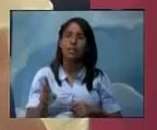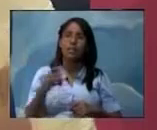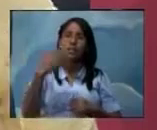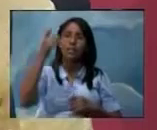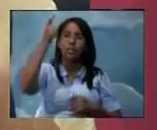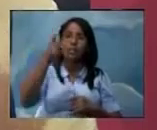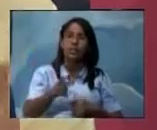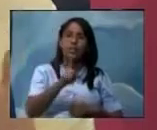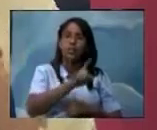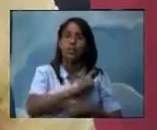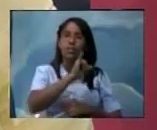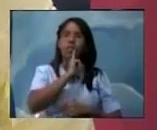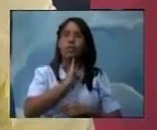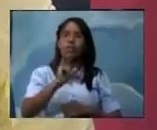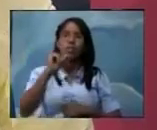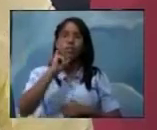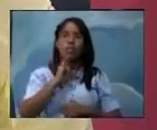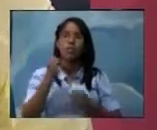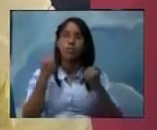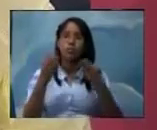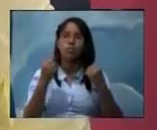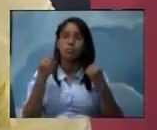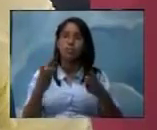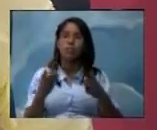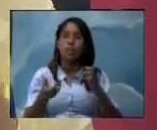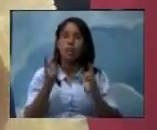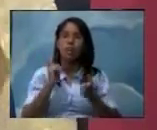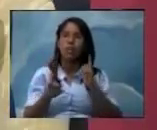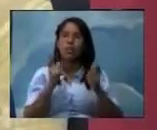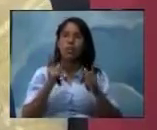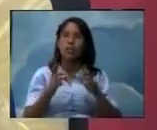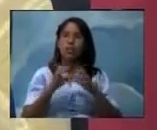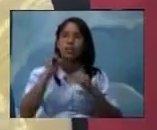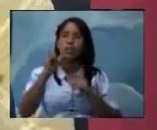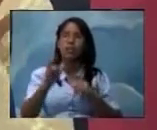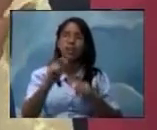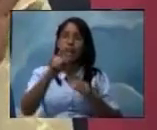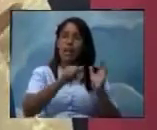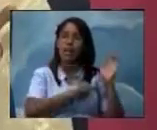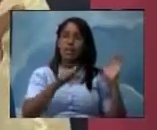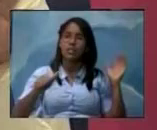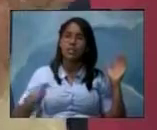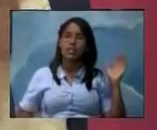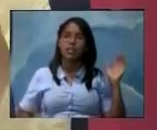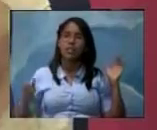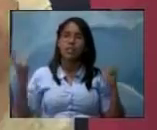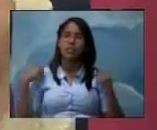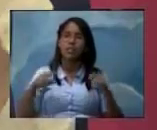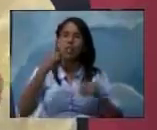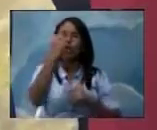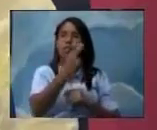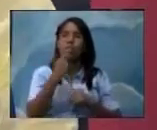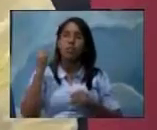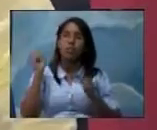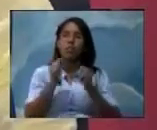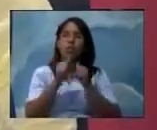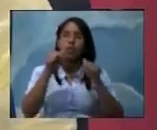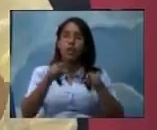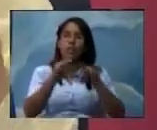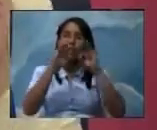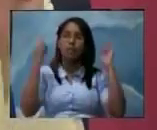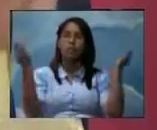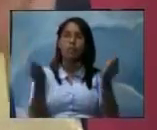venezolanas que somos de familia judía, hay muchas, algunas. Y el Señor tiene una promesa con estas